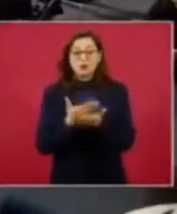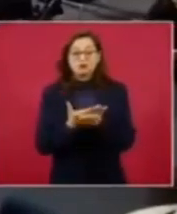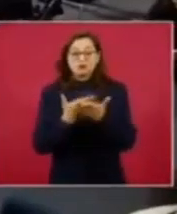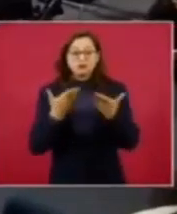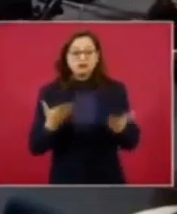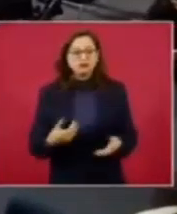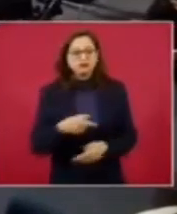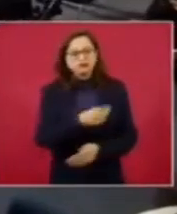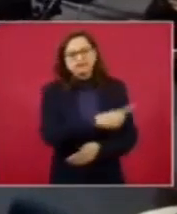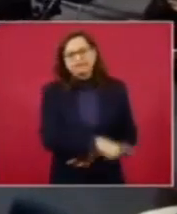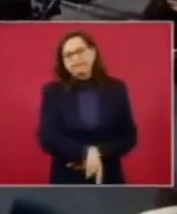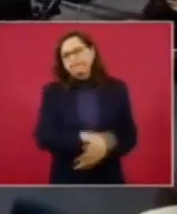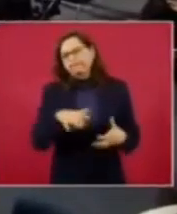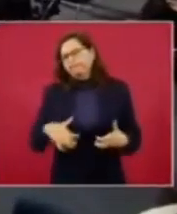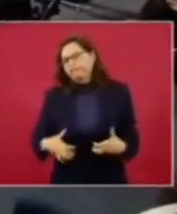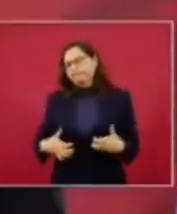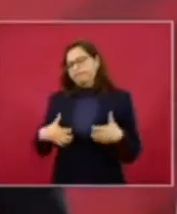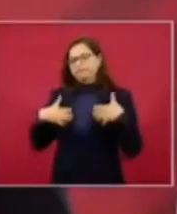oposición,